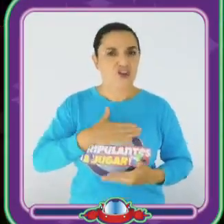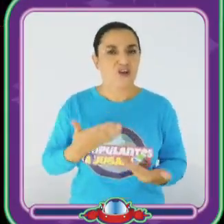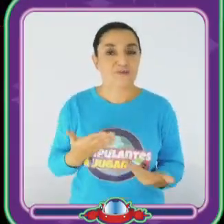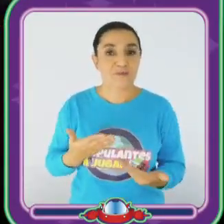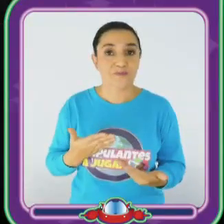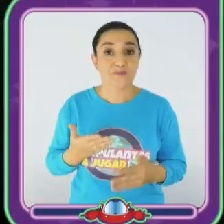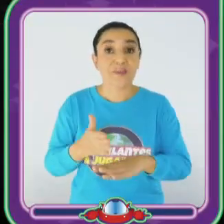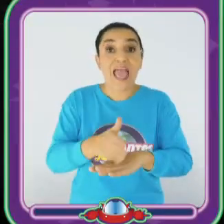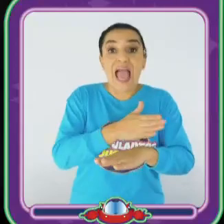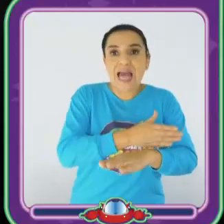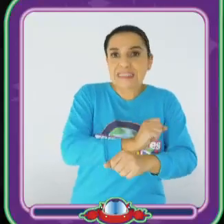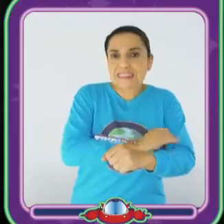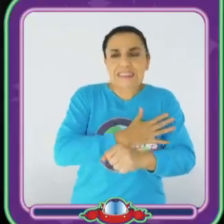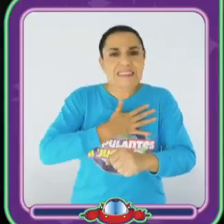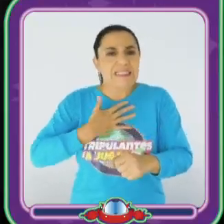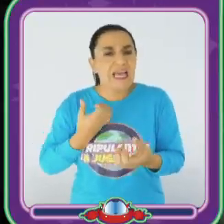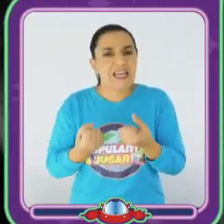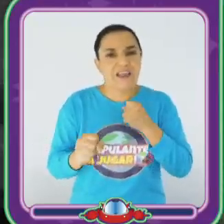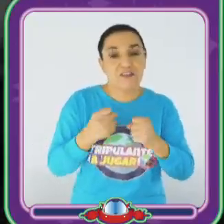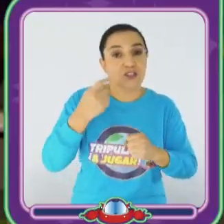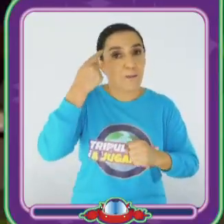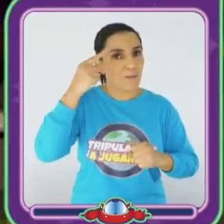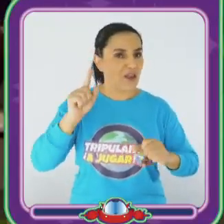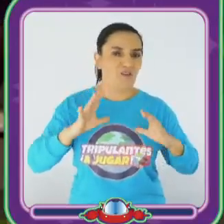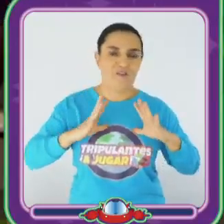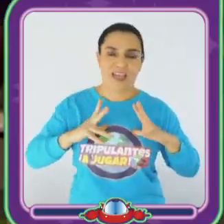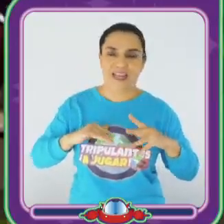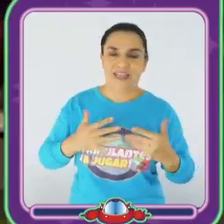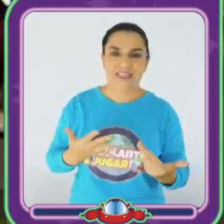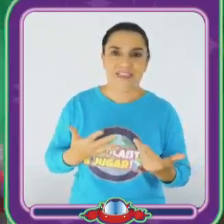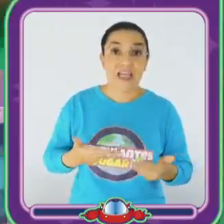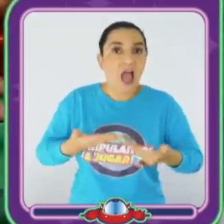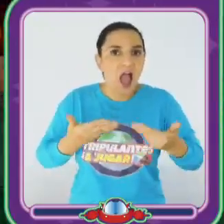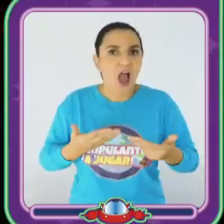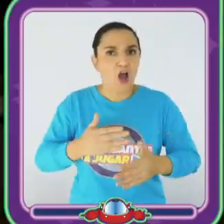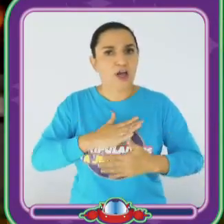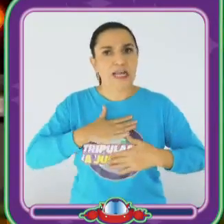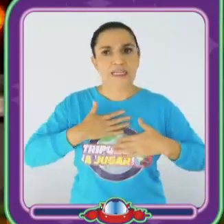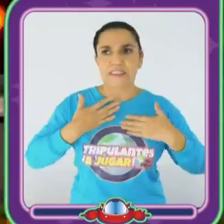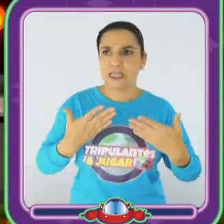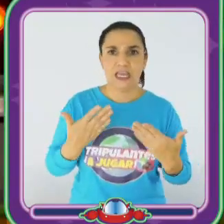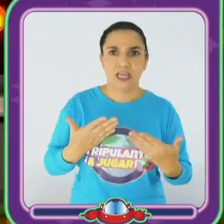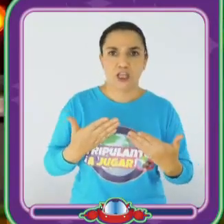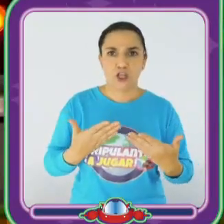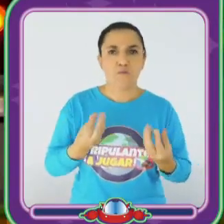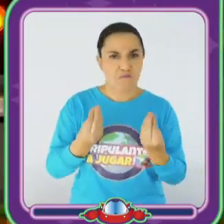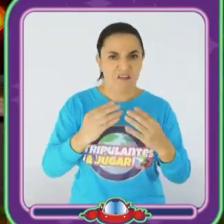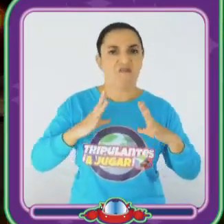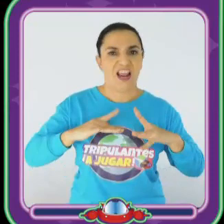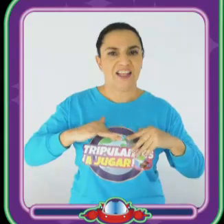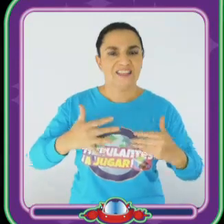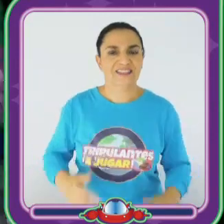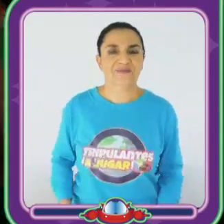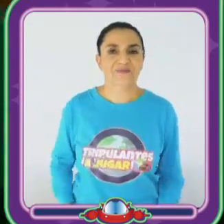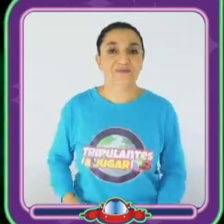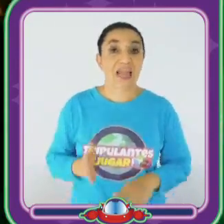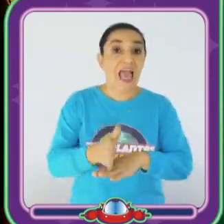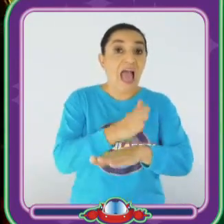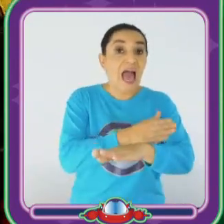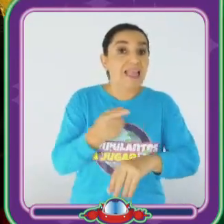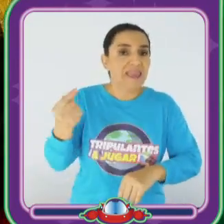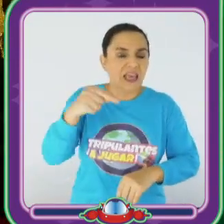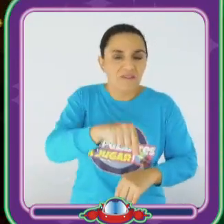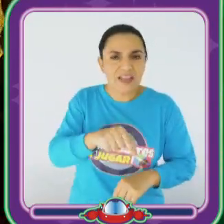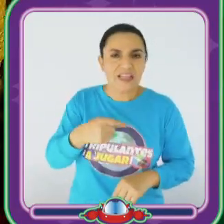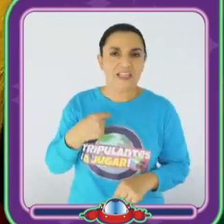hacer esto. Antes me sentía nervioso pero feliz, pero ahora me siento bien, feliz.